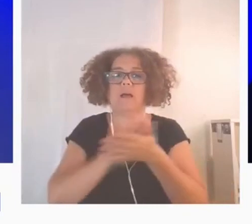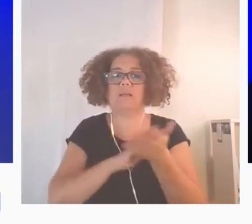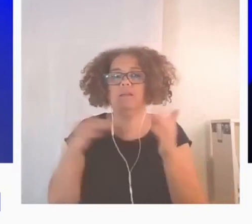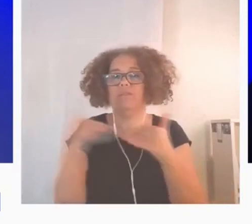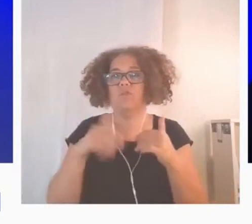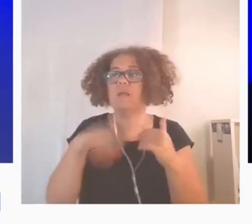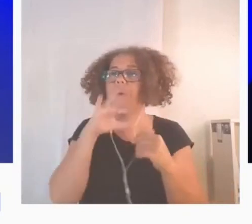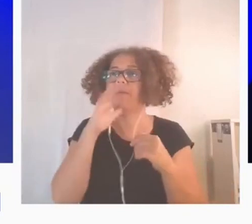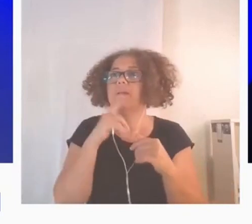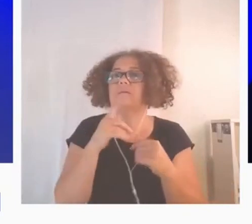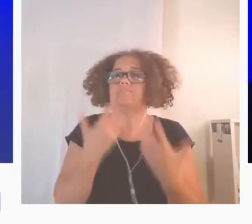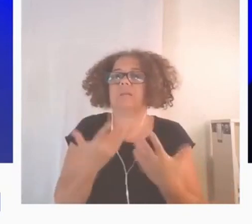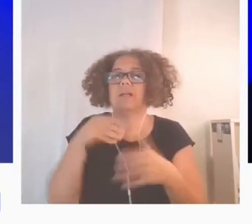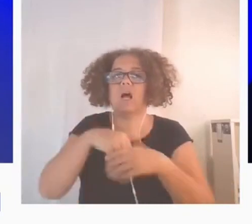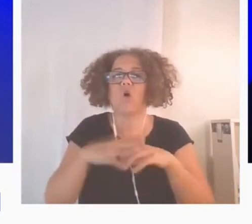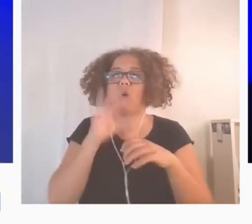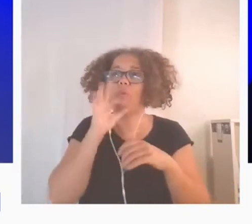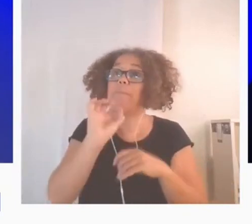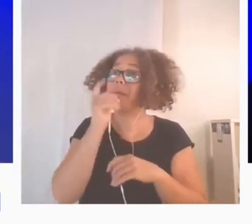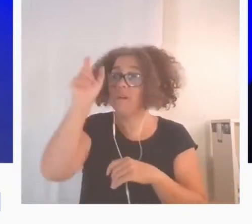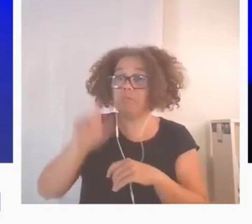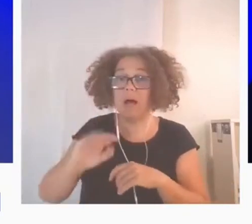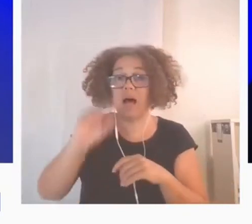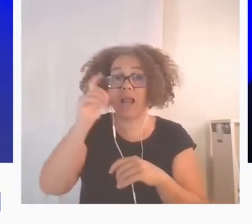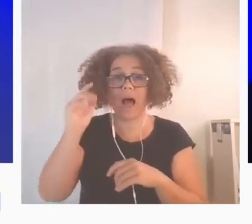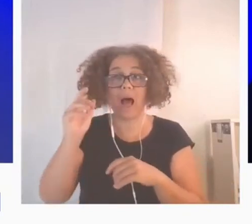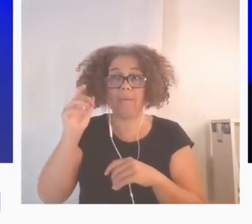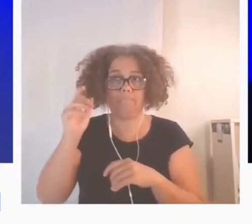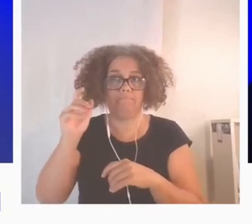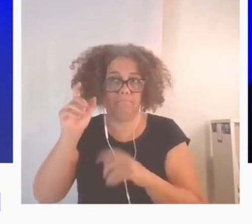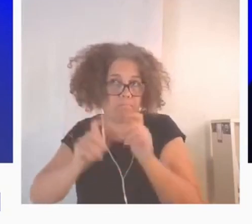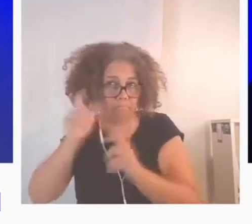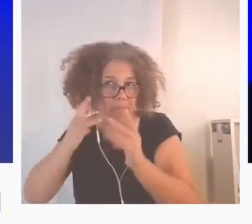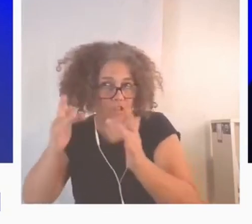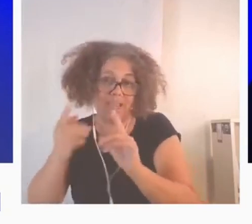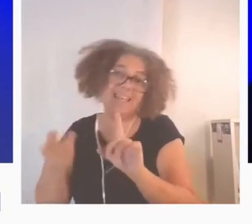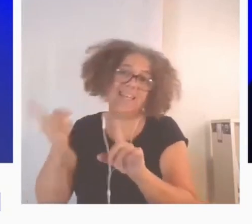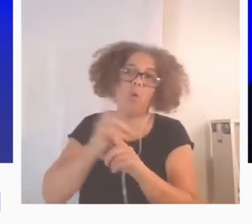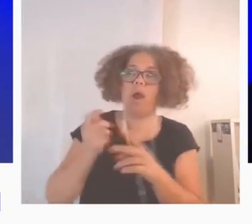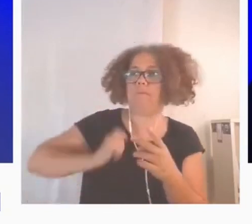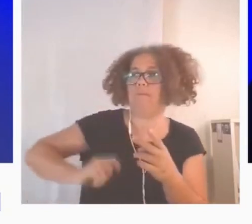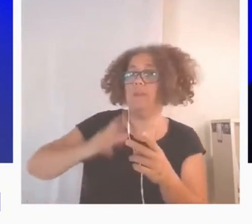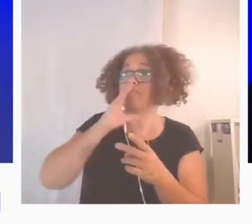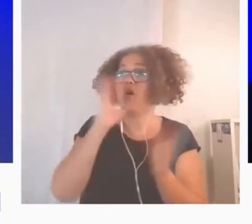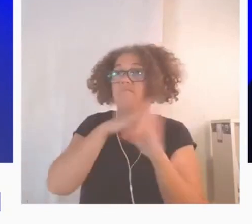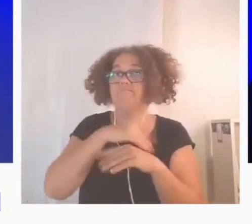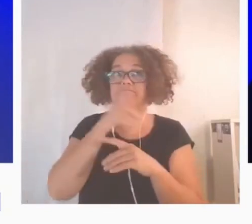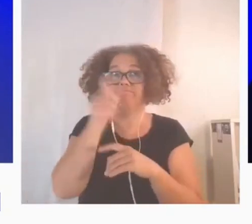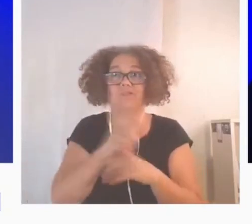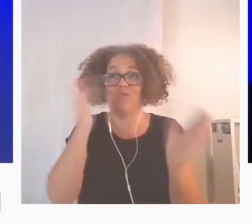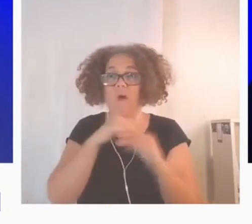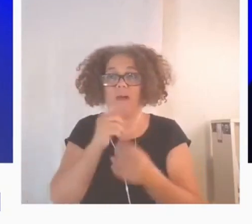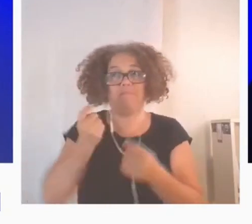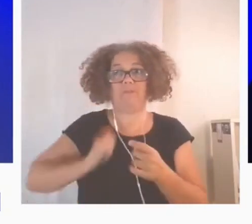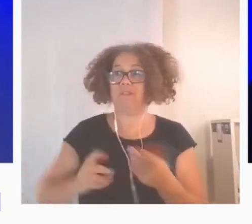en que primero se va a la persona y luego se va al profesional. Es decir, sin personas no hay profesionales. Entonces, allí también lo tienen